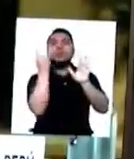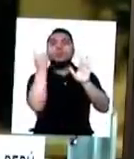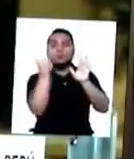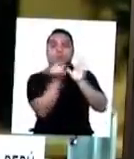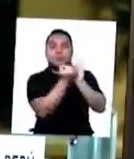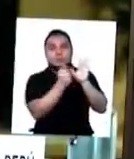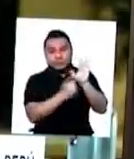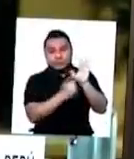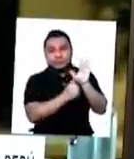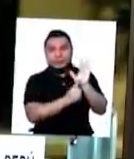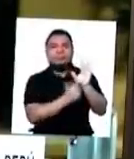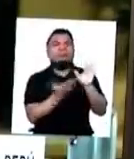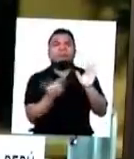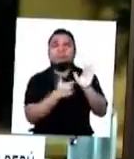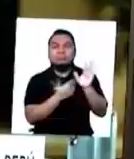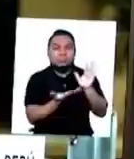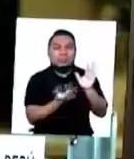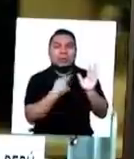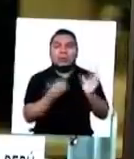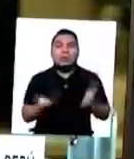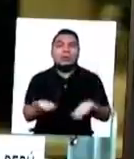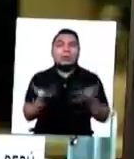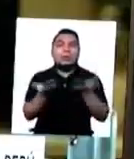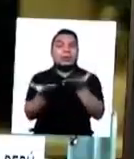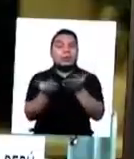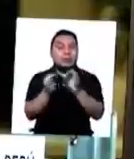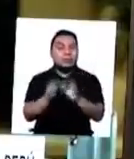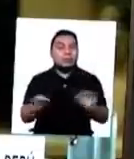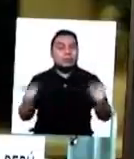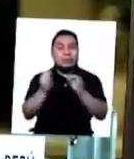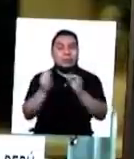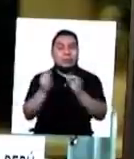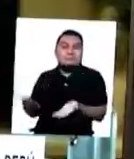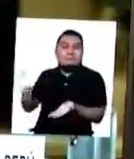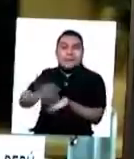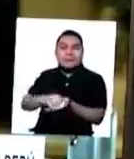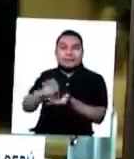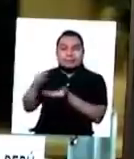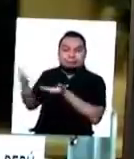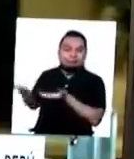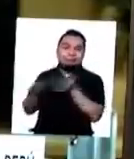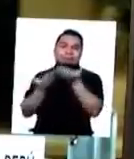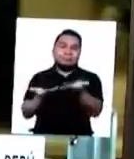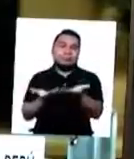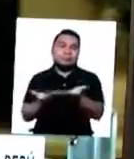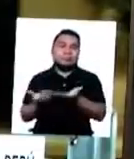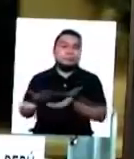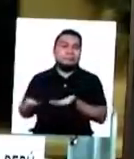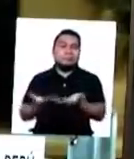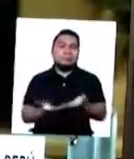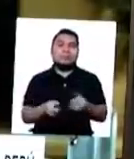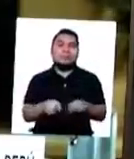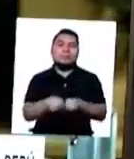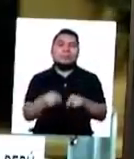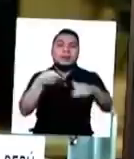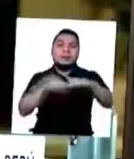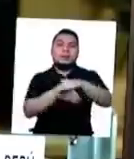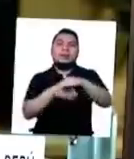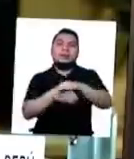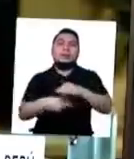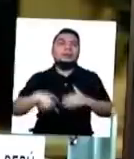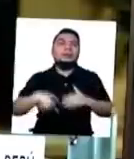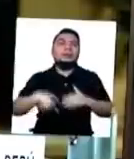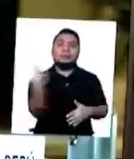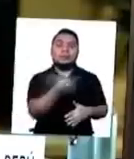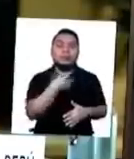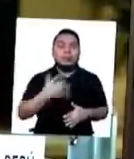clínicas porque él no puede darle oxígeno a la gente, ni le puede dar los respiradores que le regala Estados